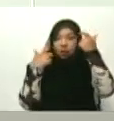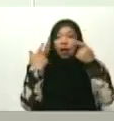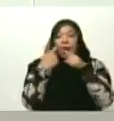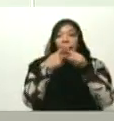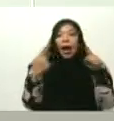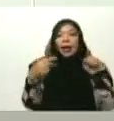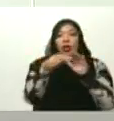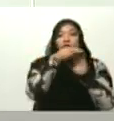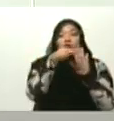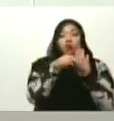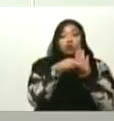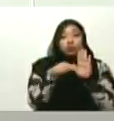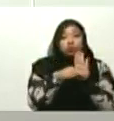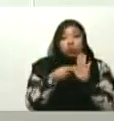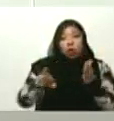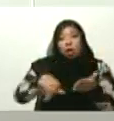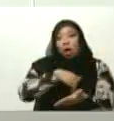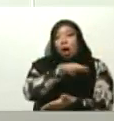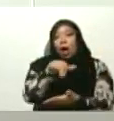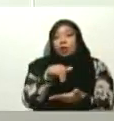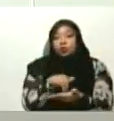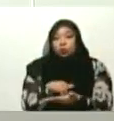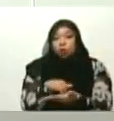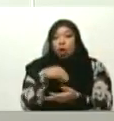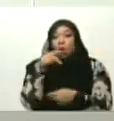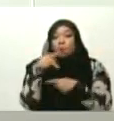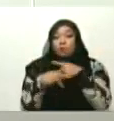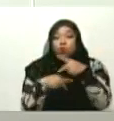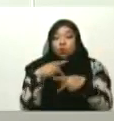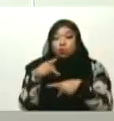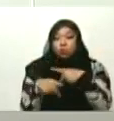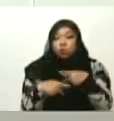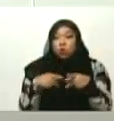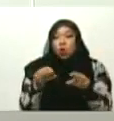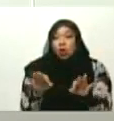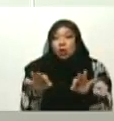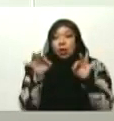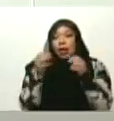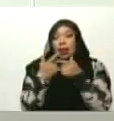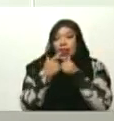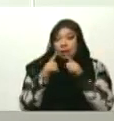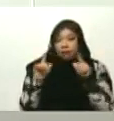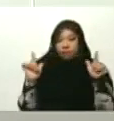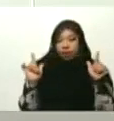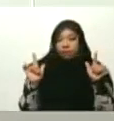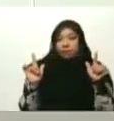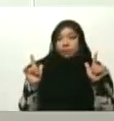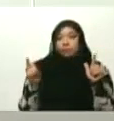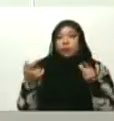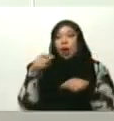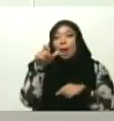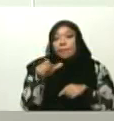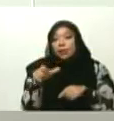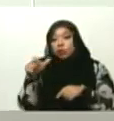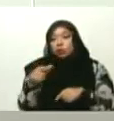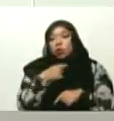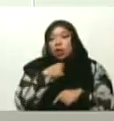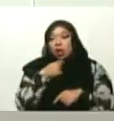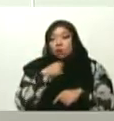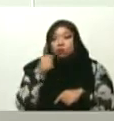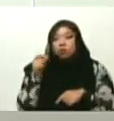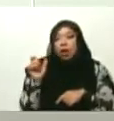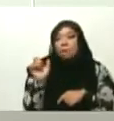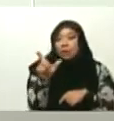Dirección Nacional que es un proceso de escogencia libre que el militante mayor de 15 años